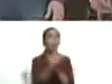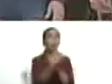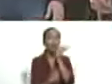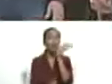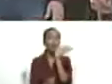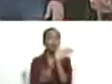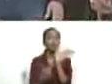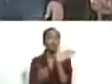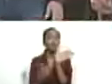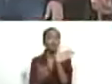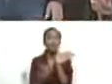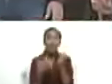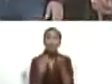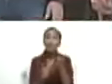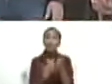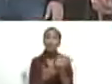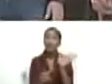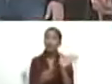Pero la propuesta